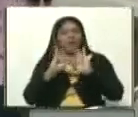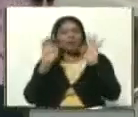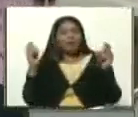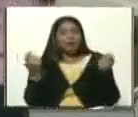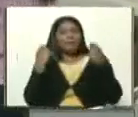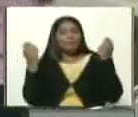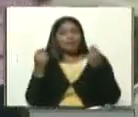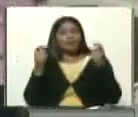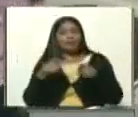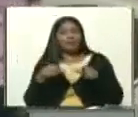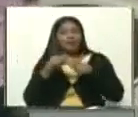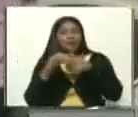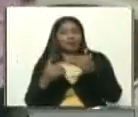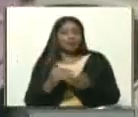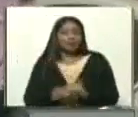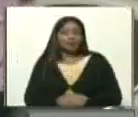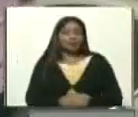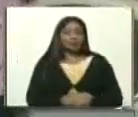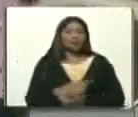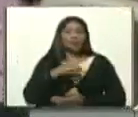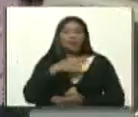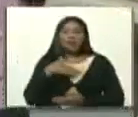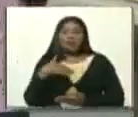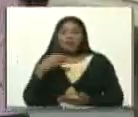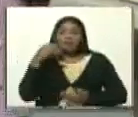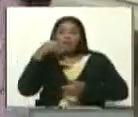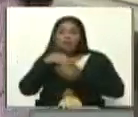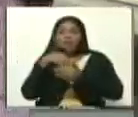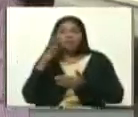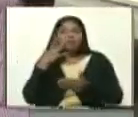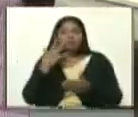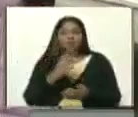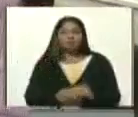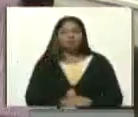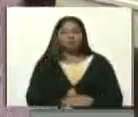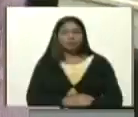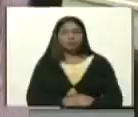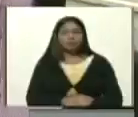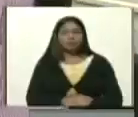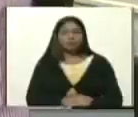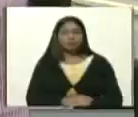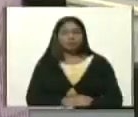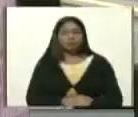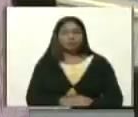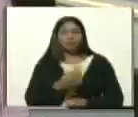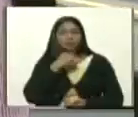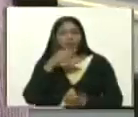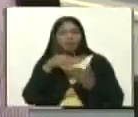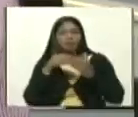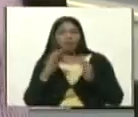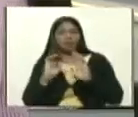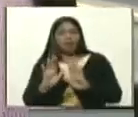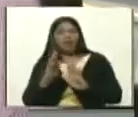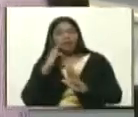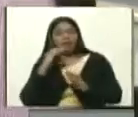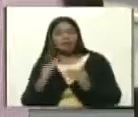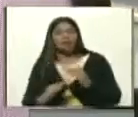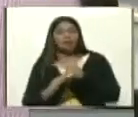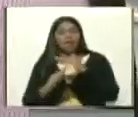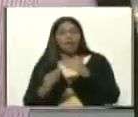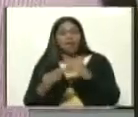mediática de sectores de extrema derecha han querido inclusive digamos, atacar la moral. Han dicho,